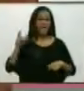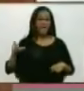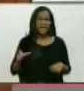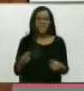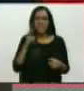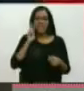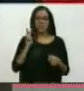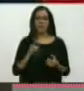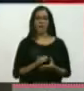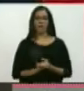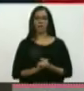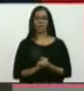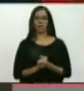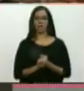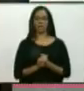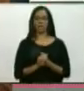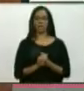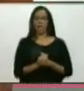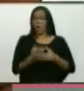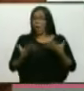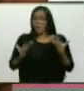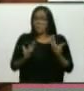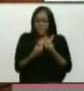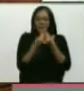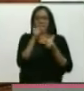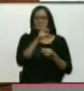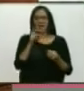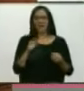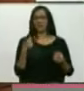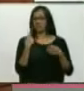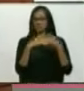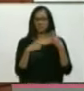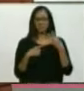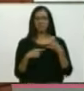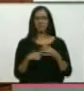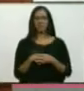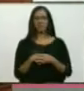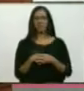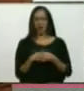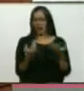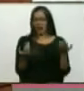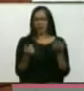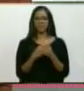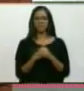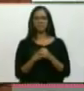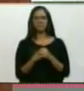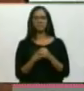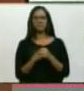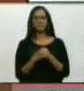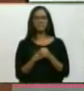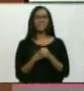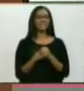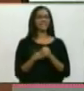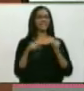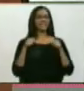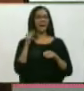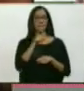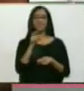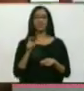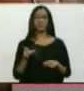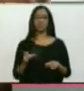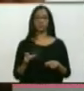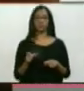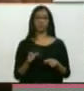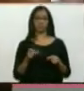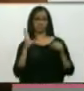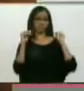más gente venezolana. Lo acompaña más gente. Lo acompaña más gente, etcétera, etcétera. ¿Ah? Y estos personajes que